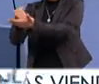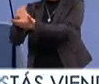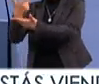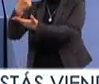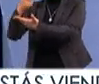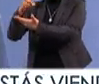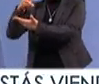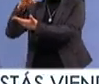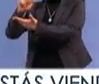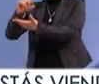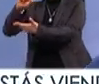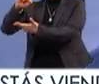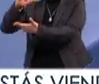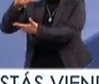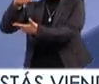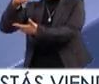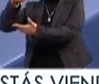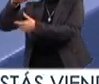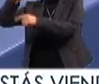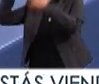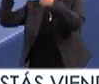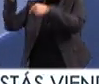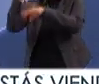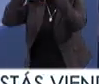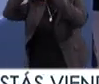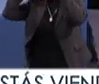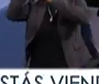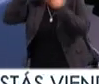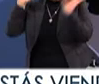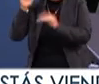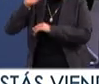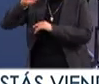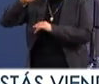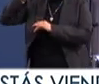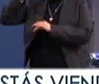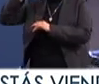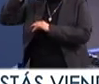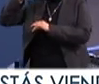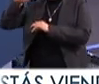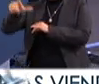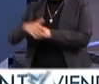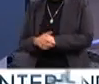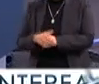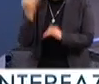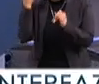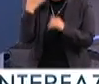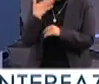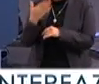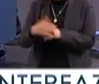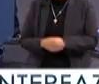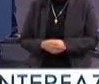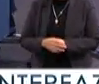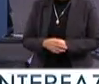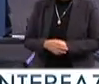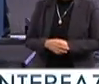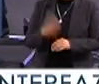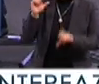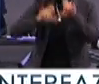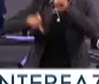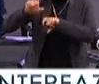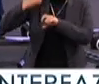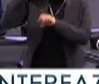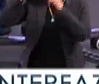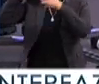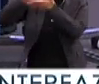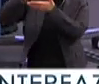sido lol o algo así ¿no? inventado y hay tienes buena imaginación bueno y estudié química